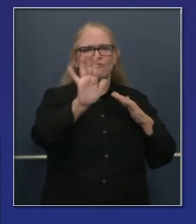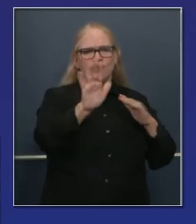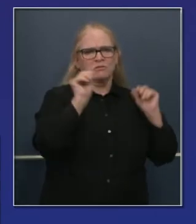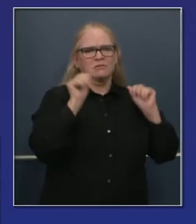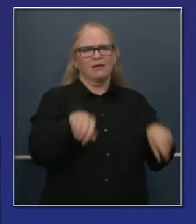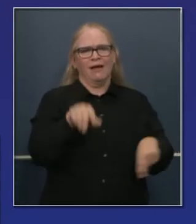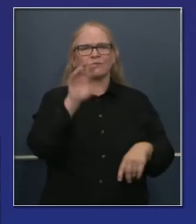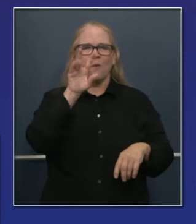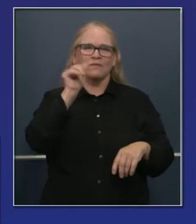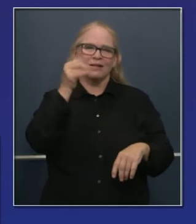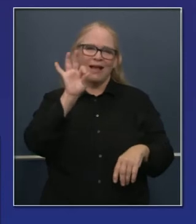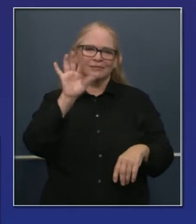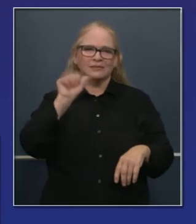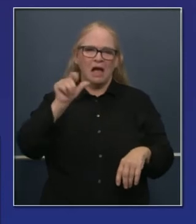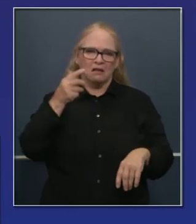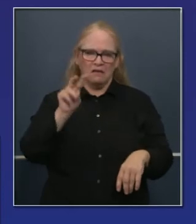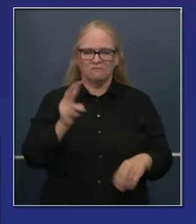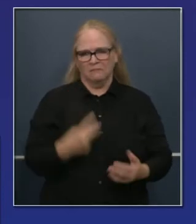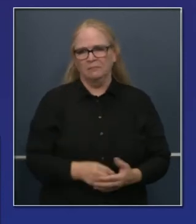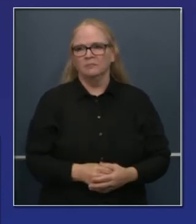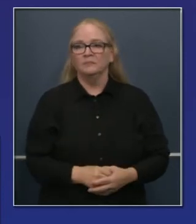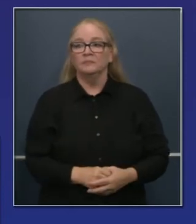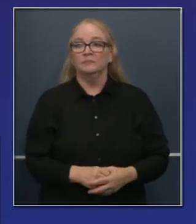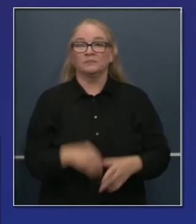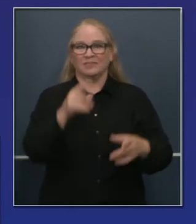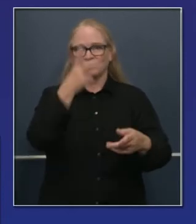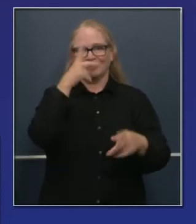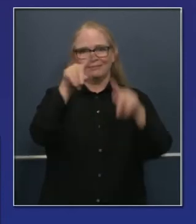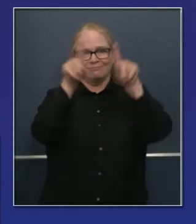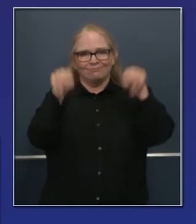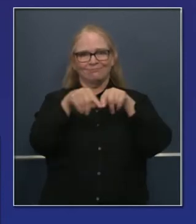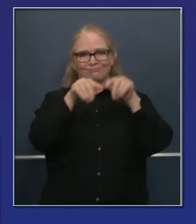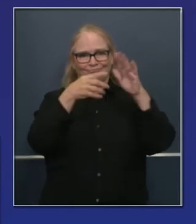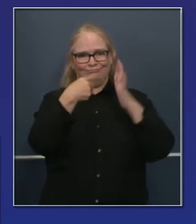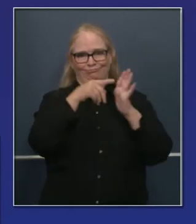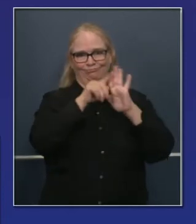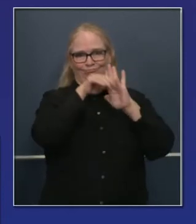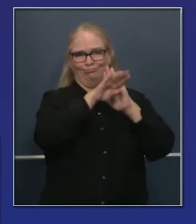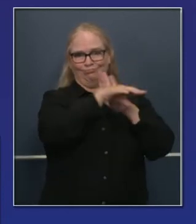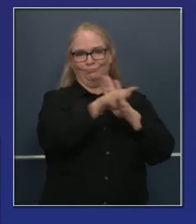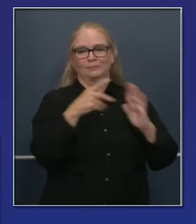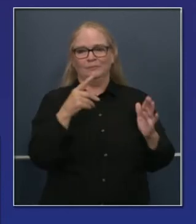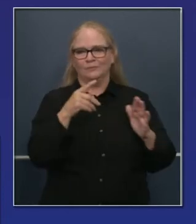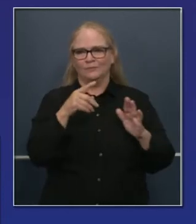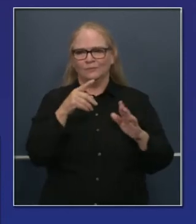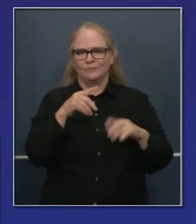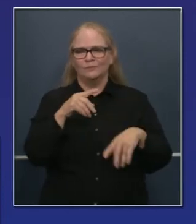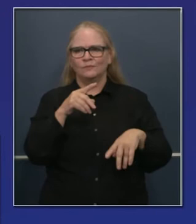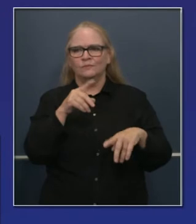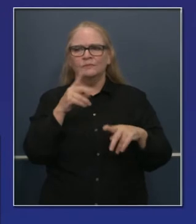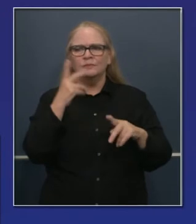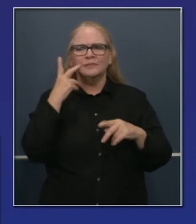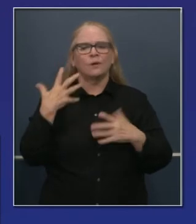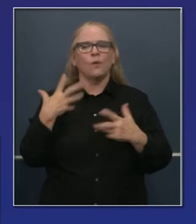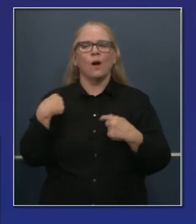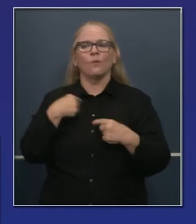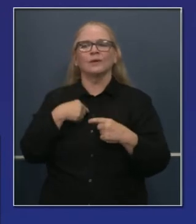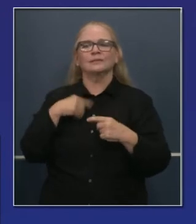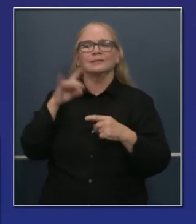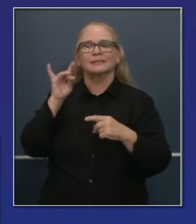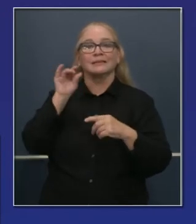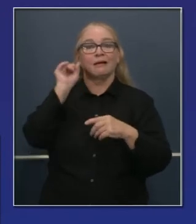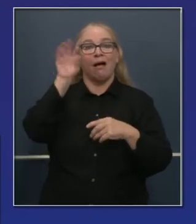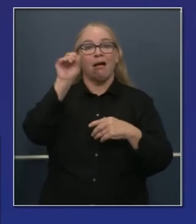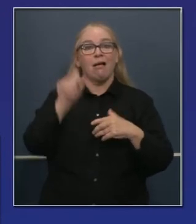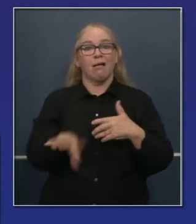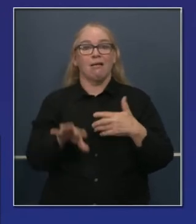aquí vimos el índice de positividad esto es de los casos retrasados el índice de positividad como